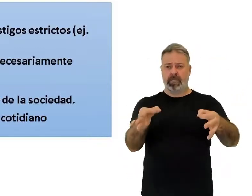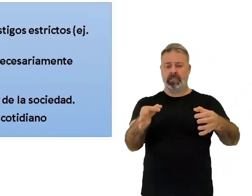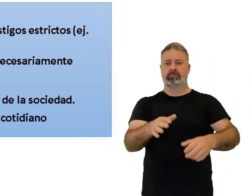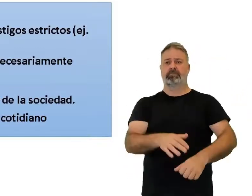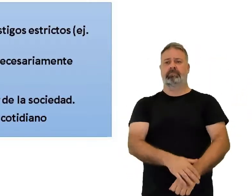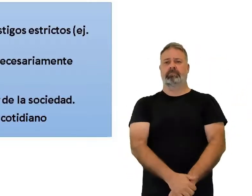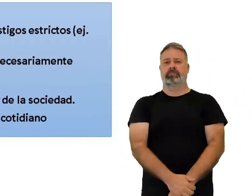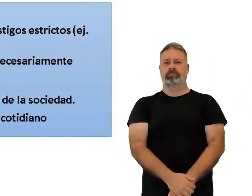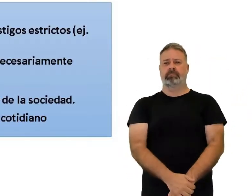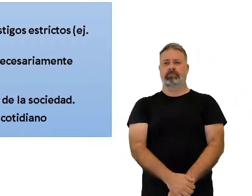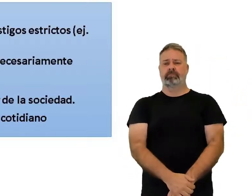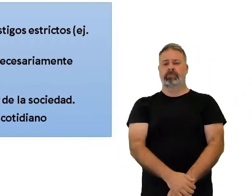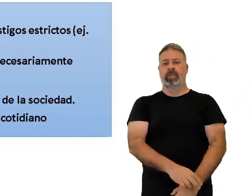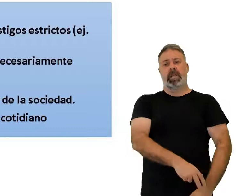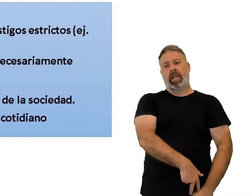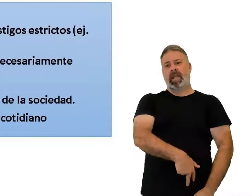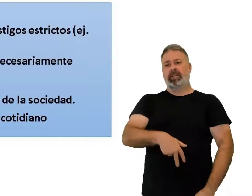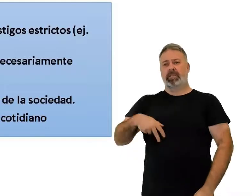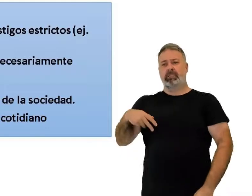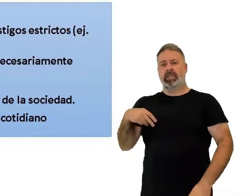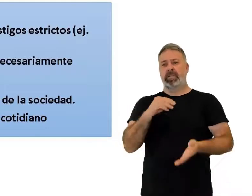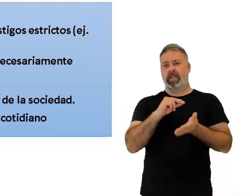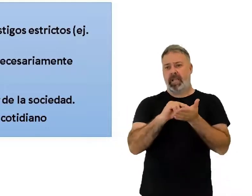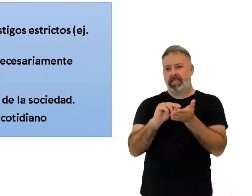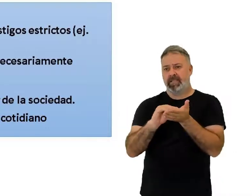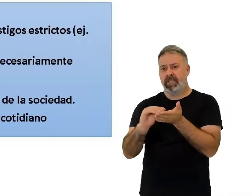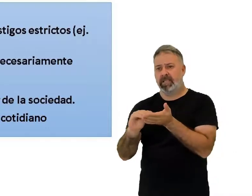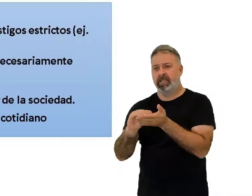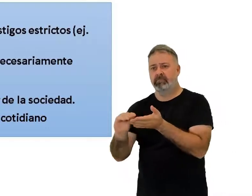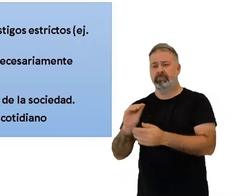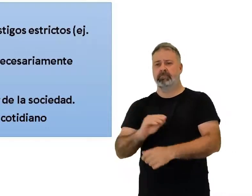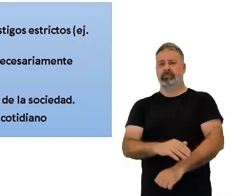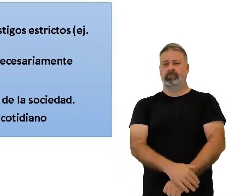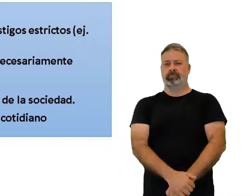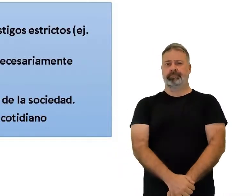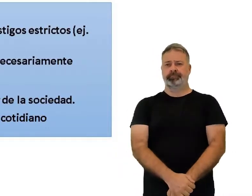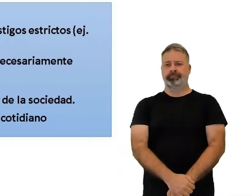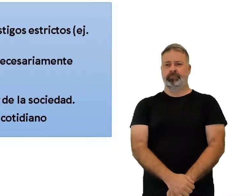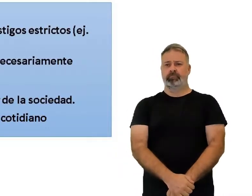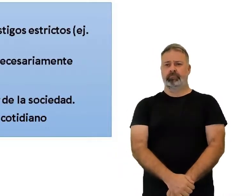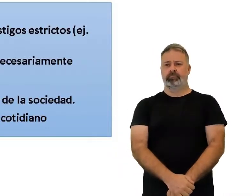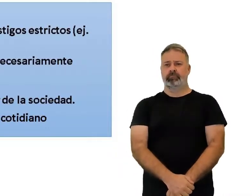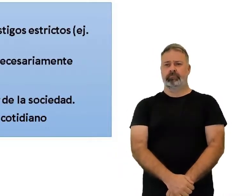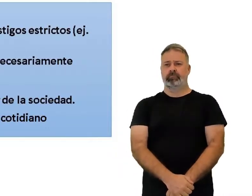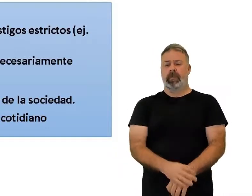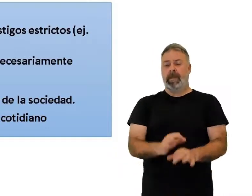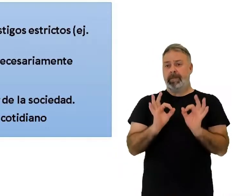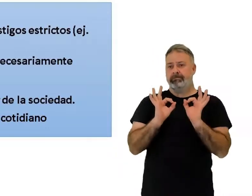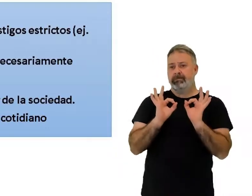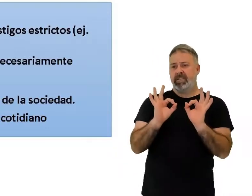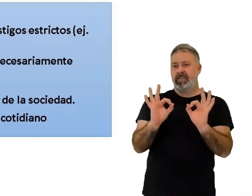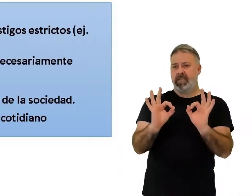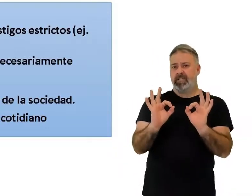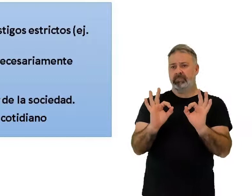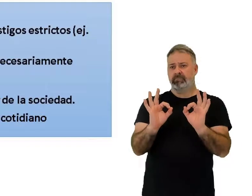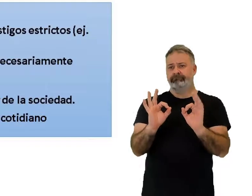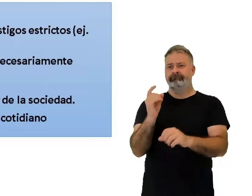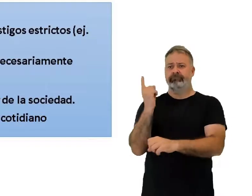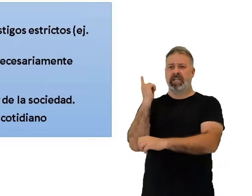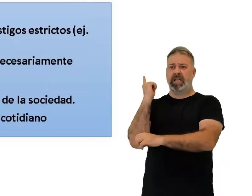generalmente escritas, especifican castigos,